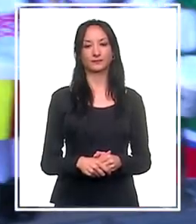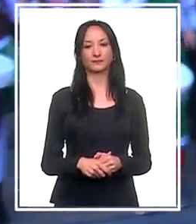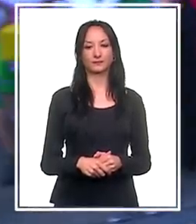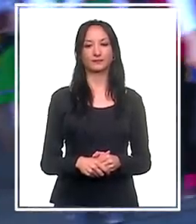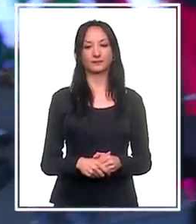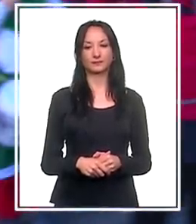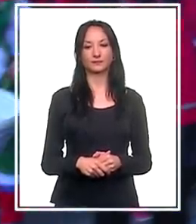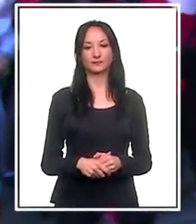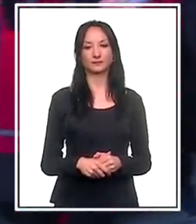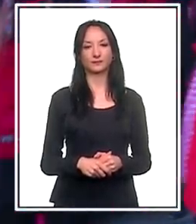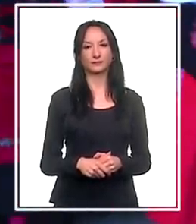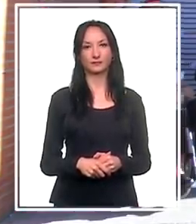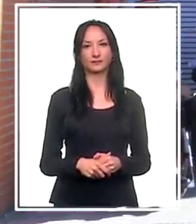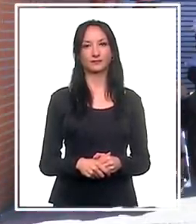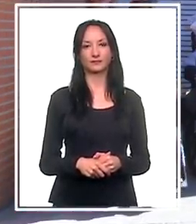ah